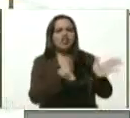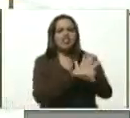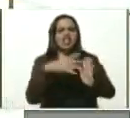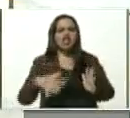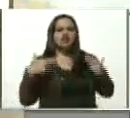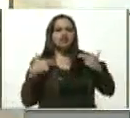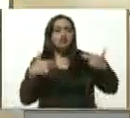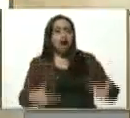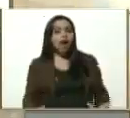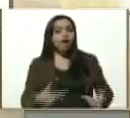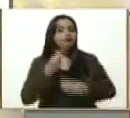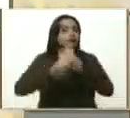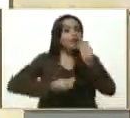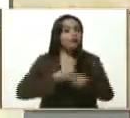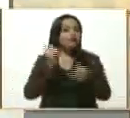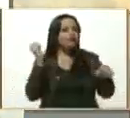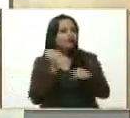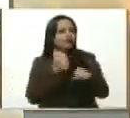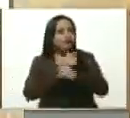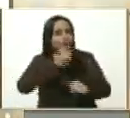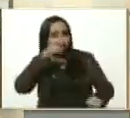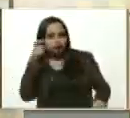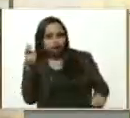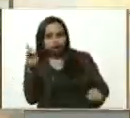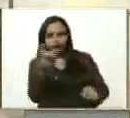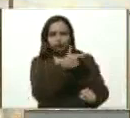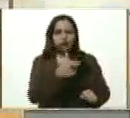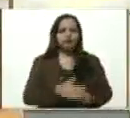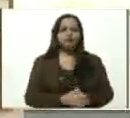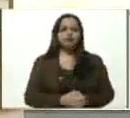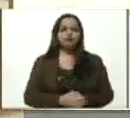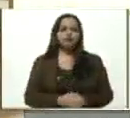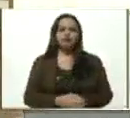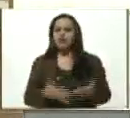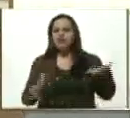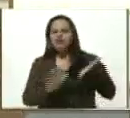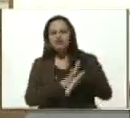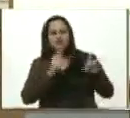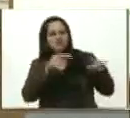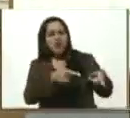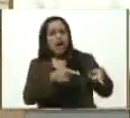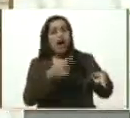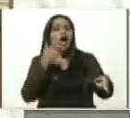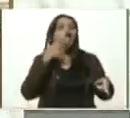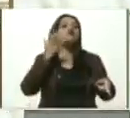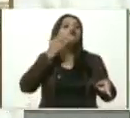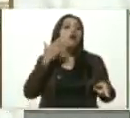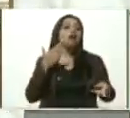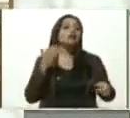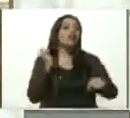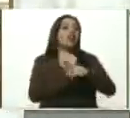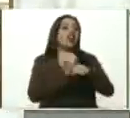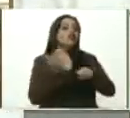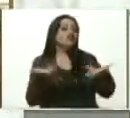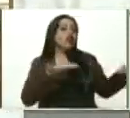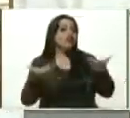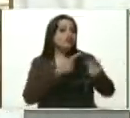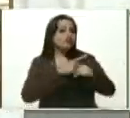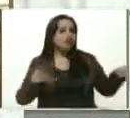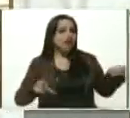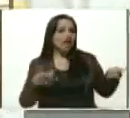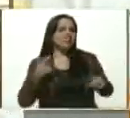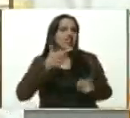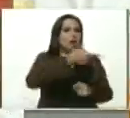Entonces hacemos una labor de vigilancia. ¿En qué sentido? Bueno, están funcionando los servicios públicos, hay transporte,